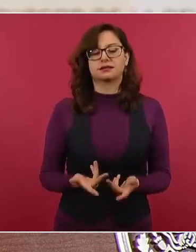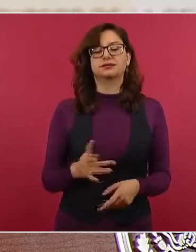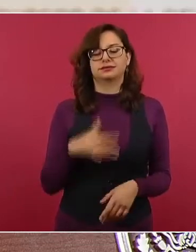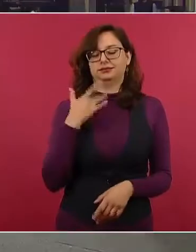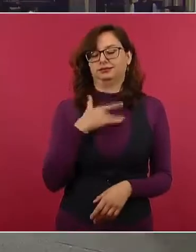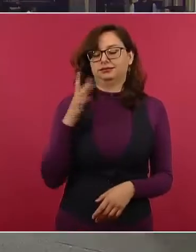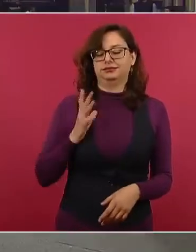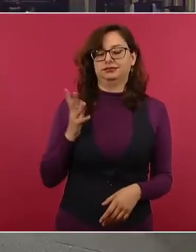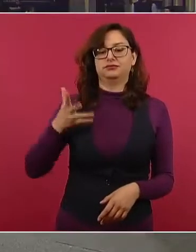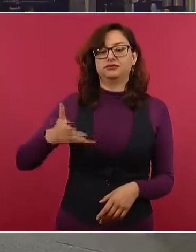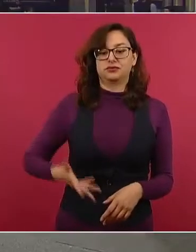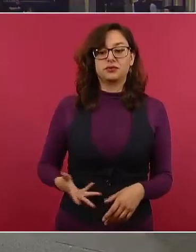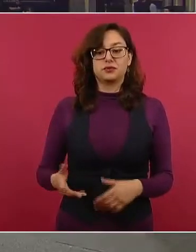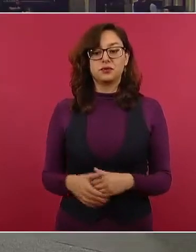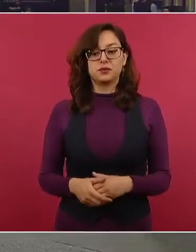cuando